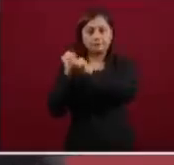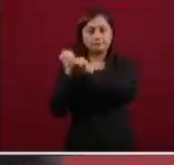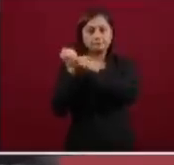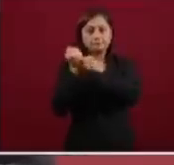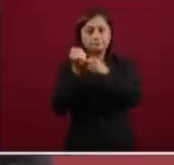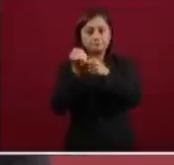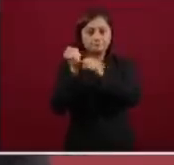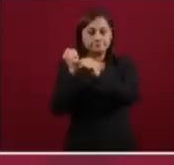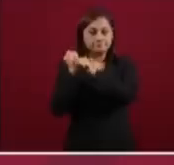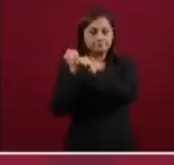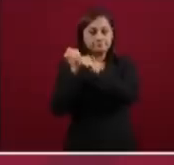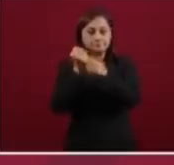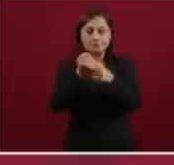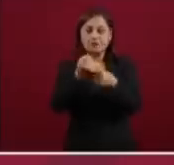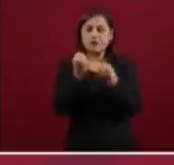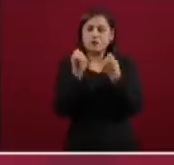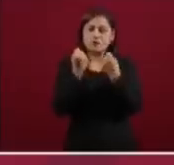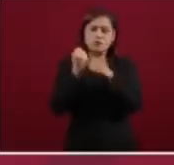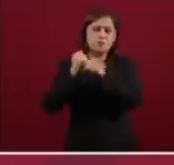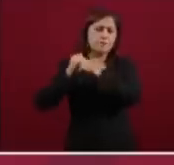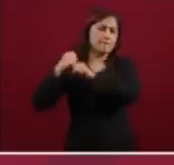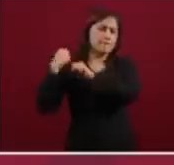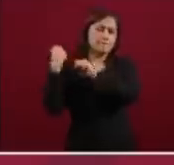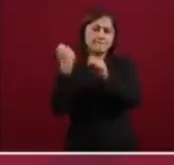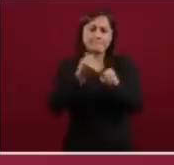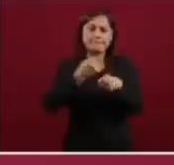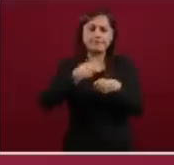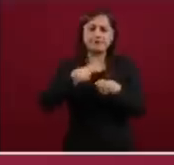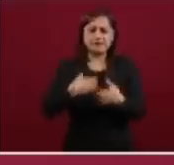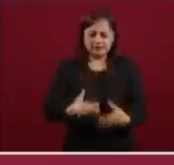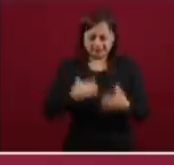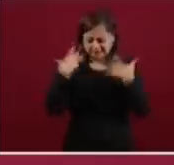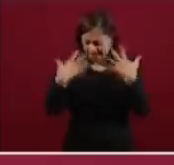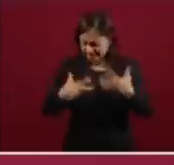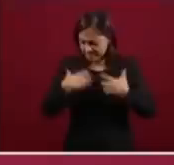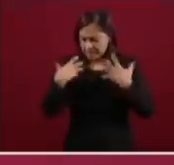y le pegó durísimo o sea me desquito